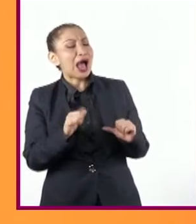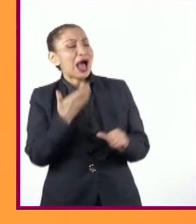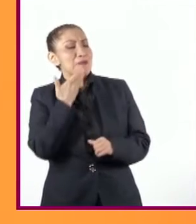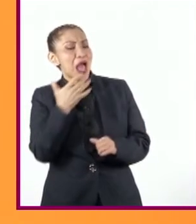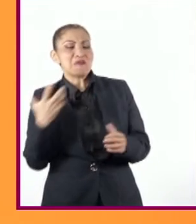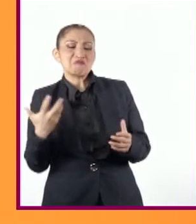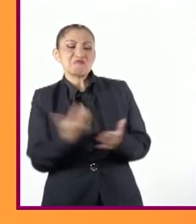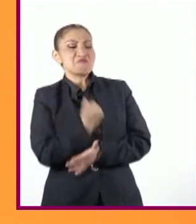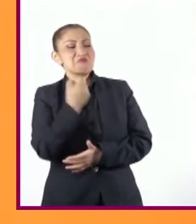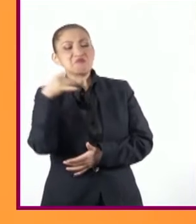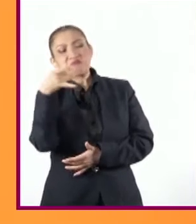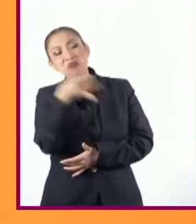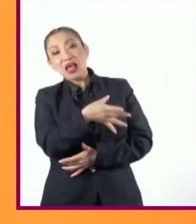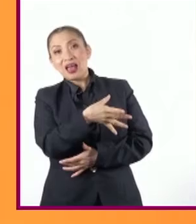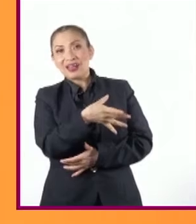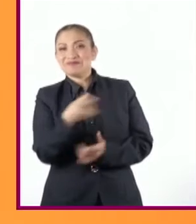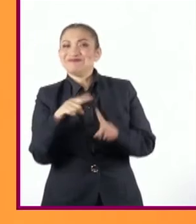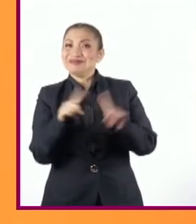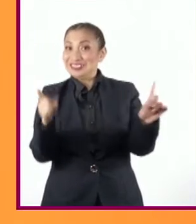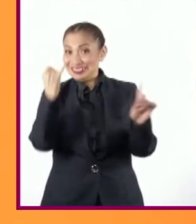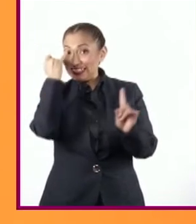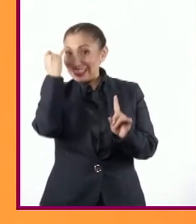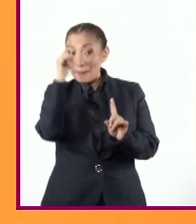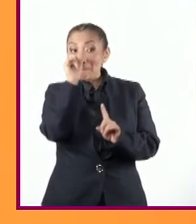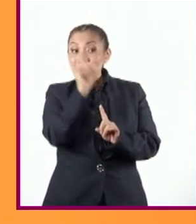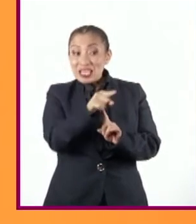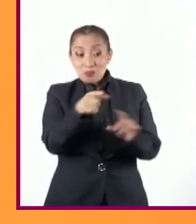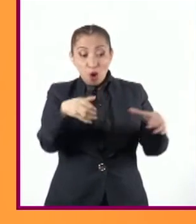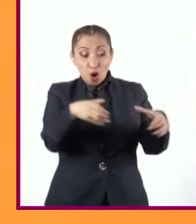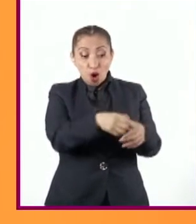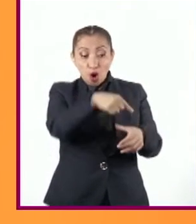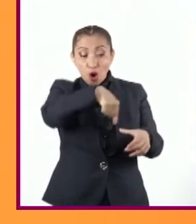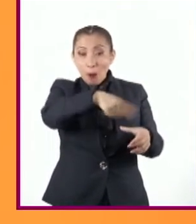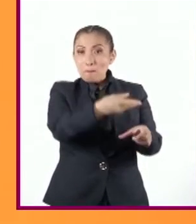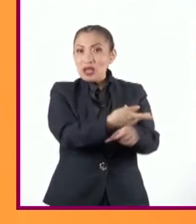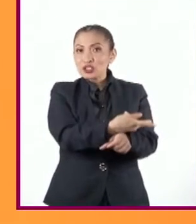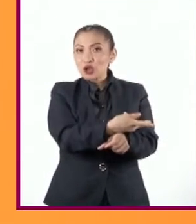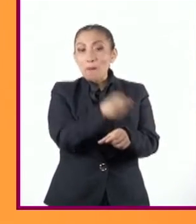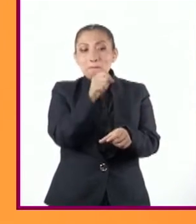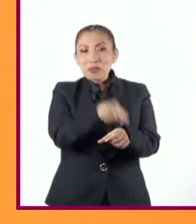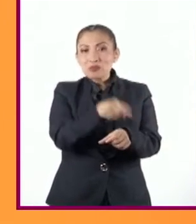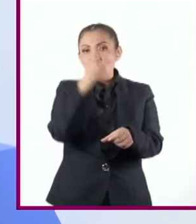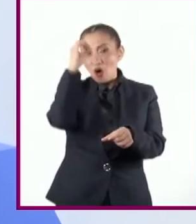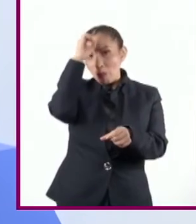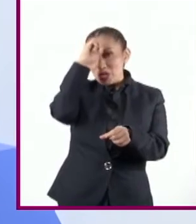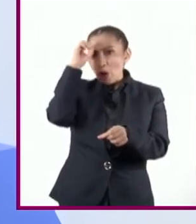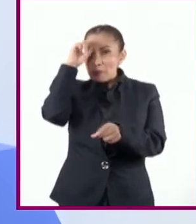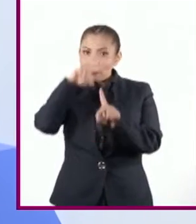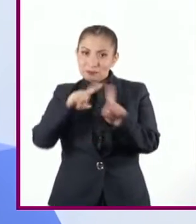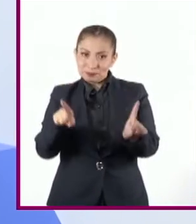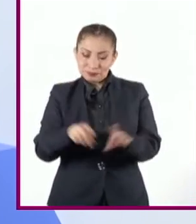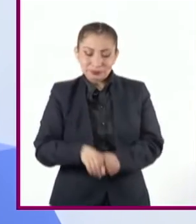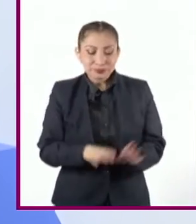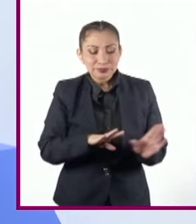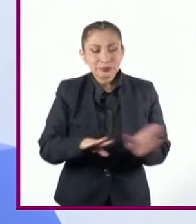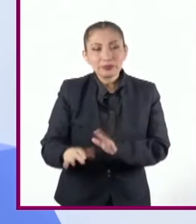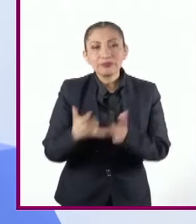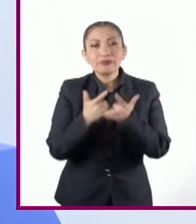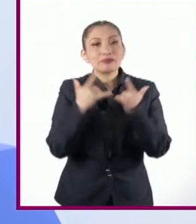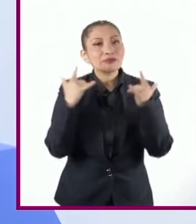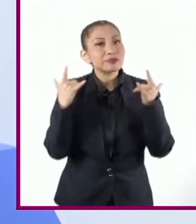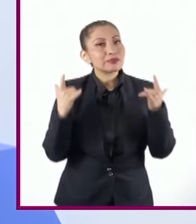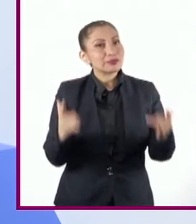una gran victoria. De esta manera, tenemos dos visiones de un mismo hecho. La